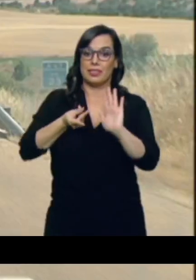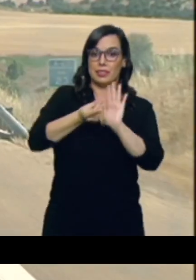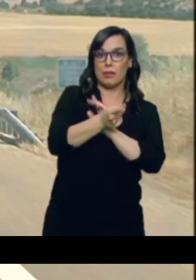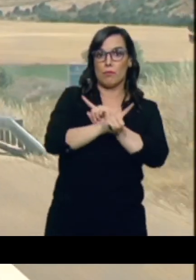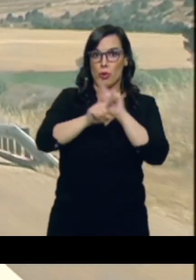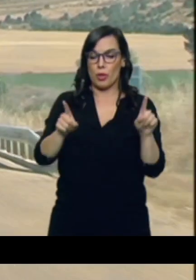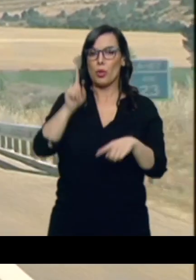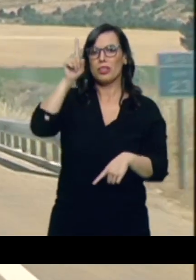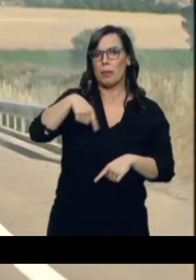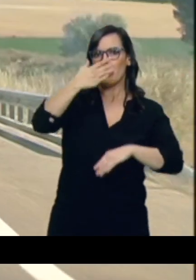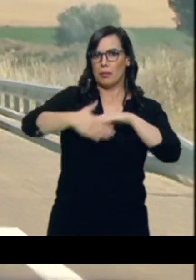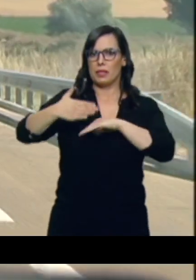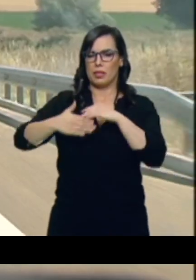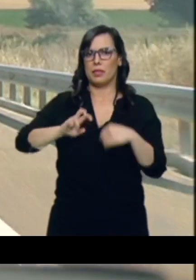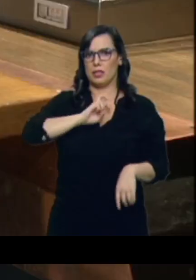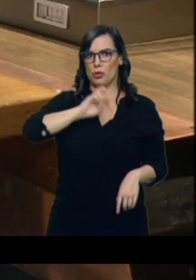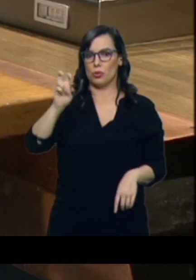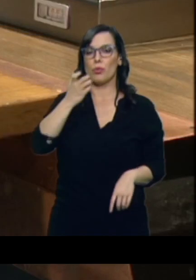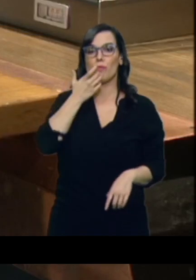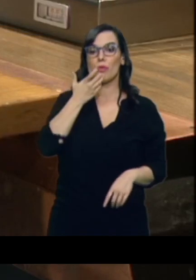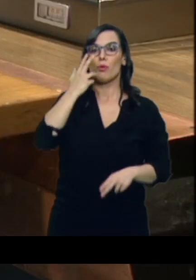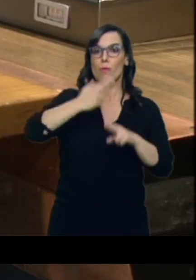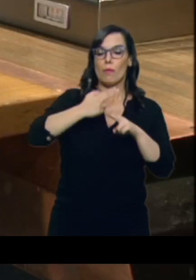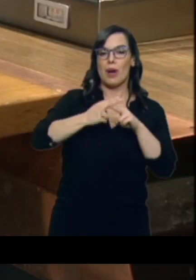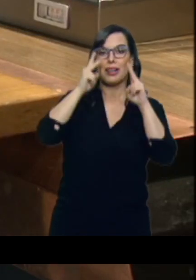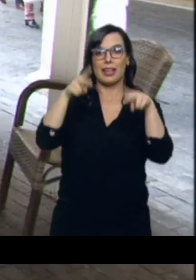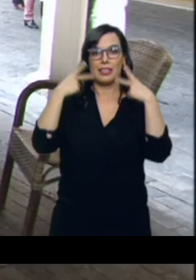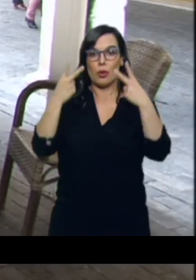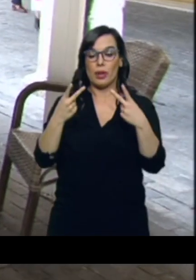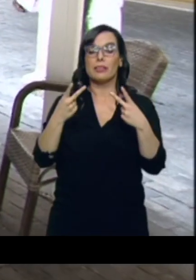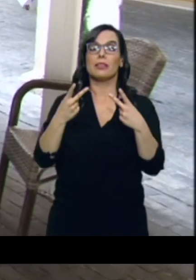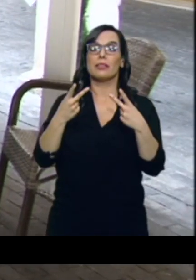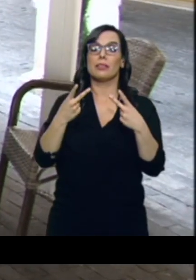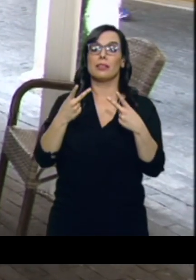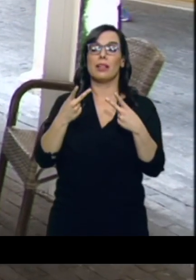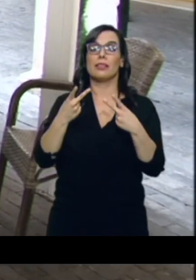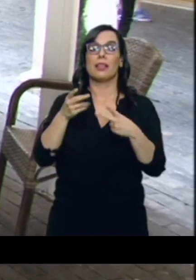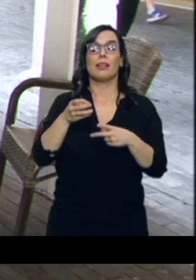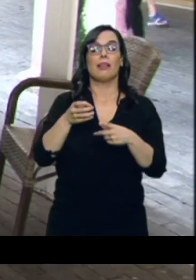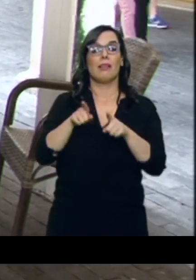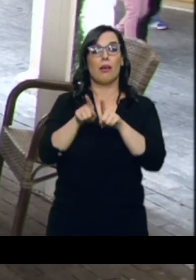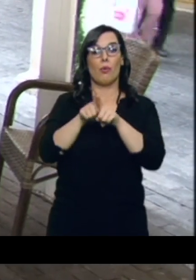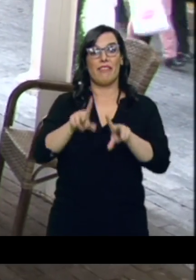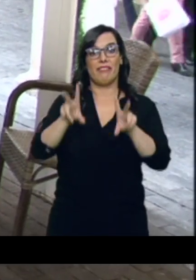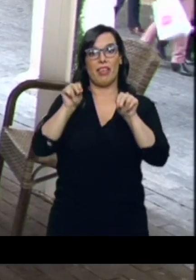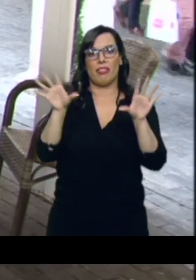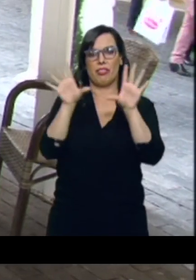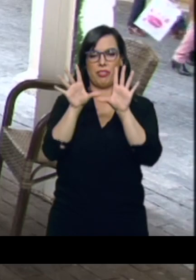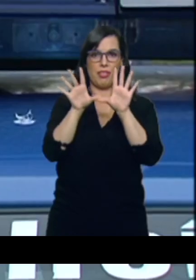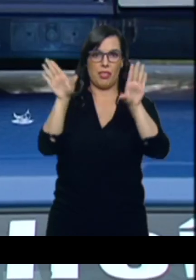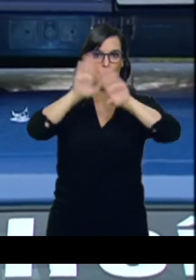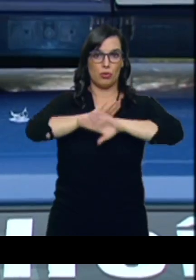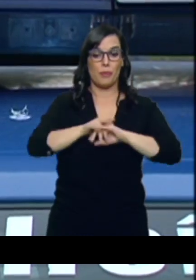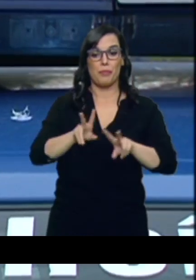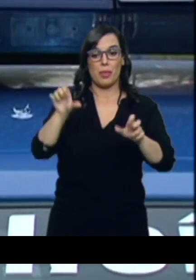ciudad, habrá más restricciones, entre ellas que los bares y restaurantes tendrán que dejar de servir a las 10 de la noche. A priori, el confinamiento de